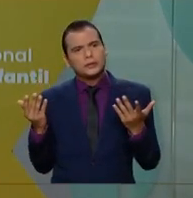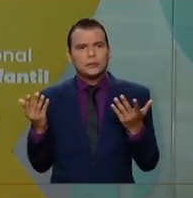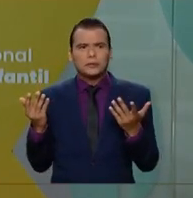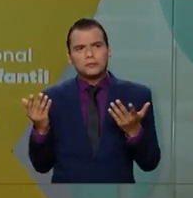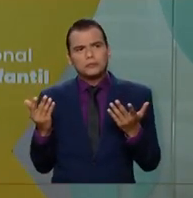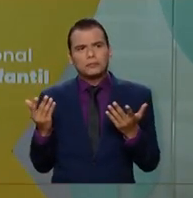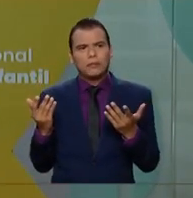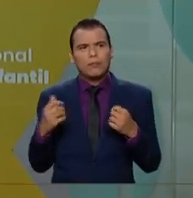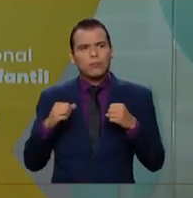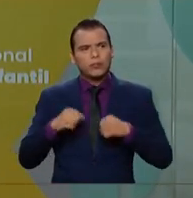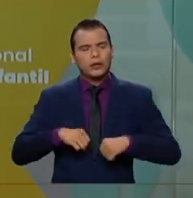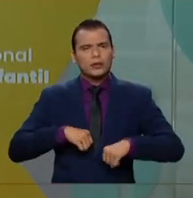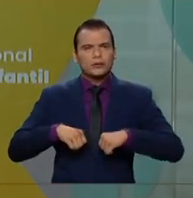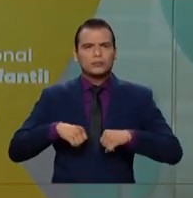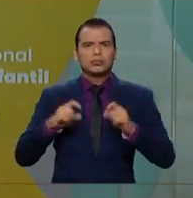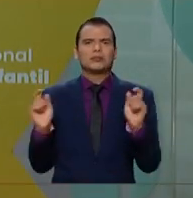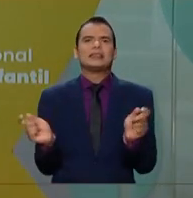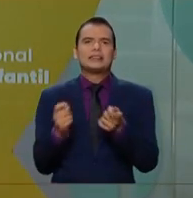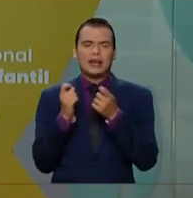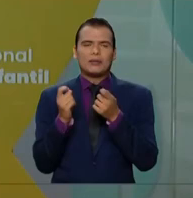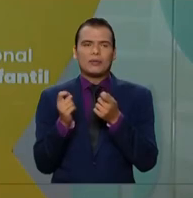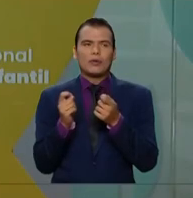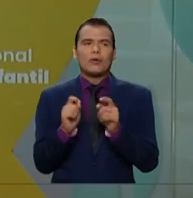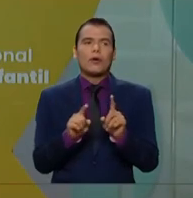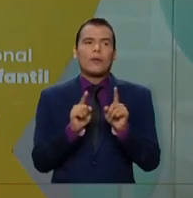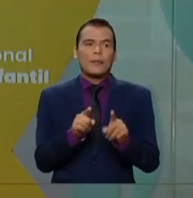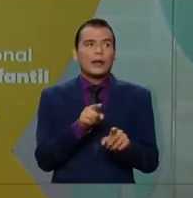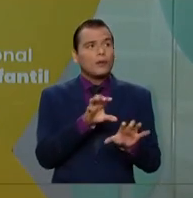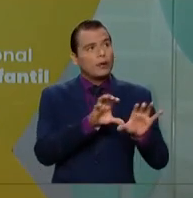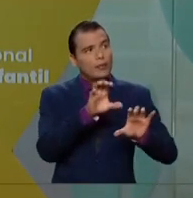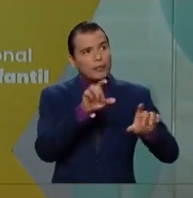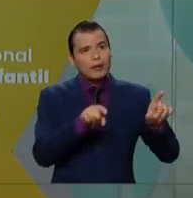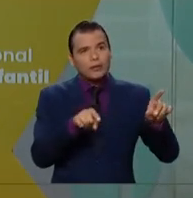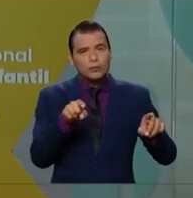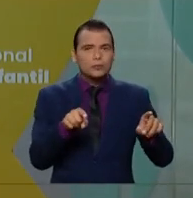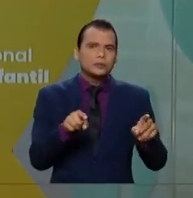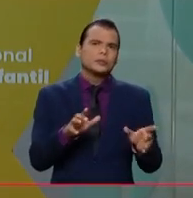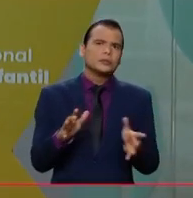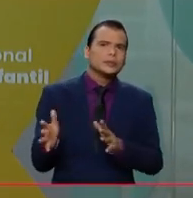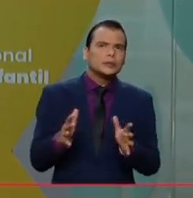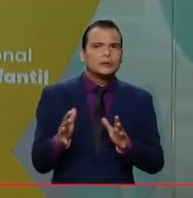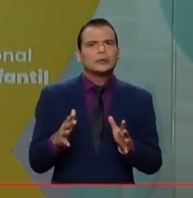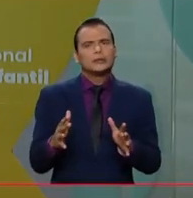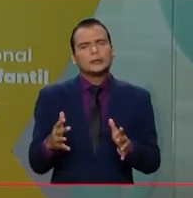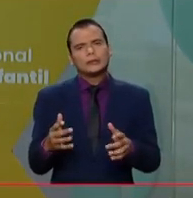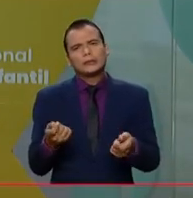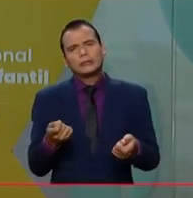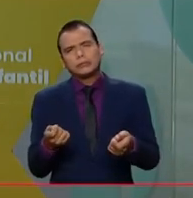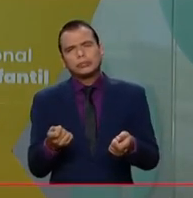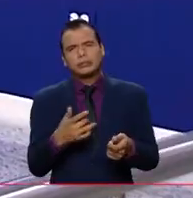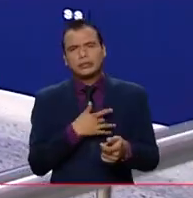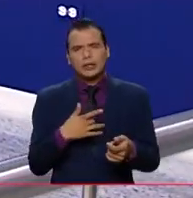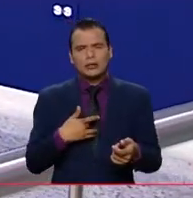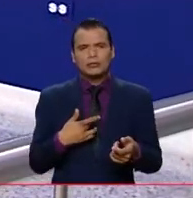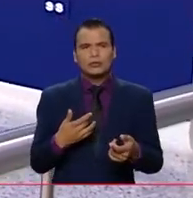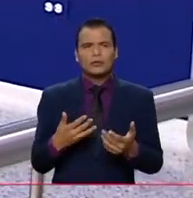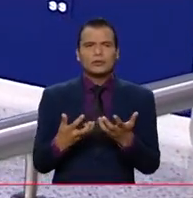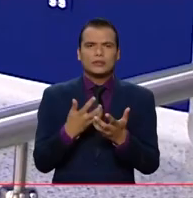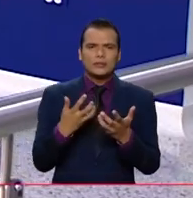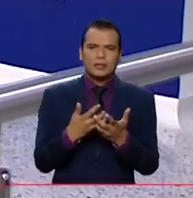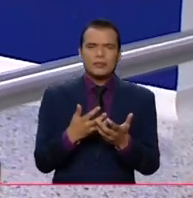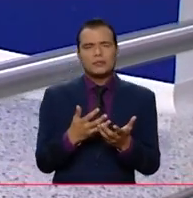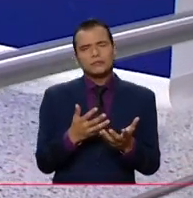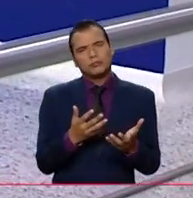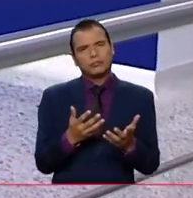completo, las sobrevidas están buscando superar el 30%, el 40%, lo cual para algunas ciudades del país ya